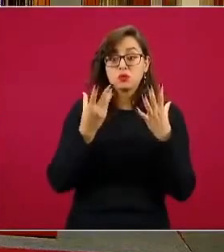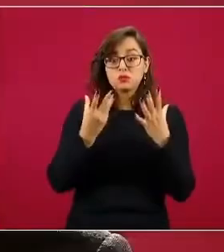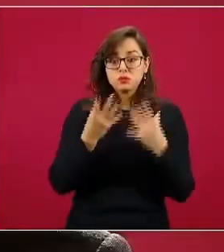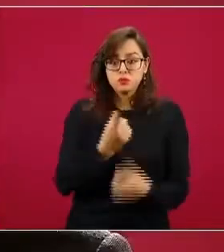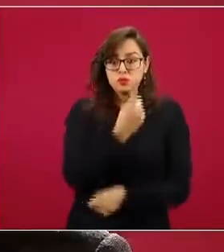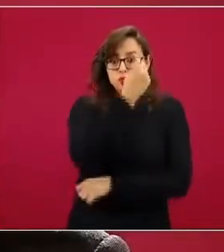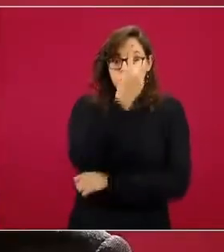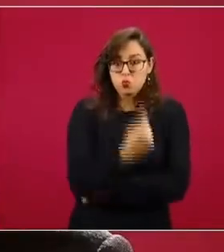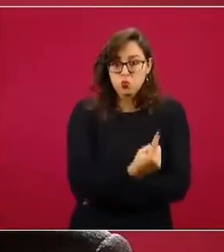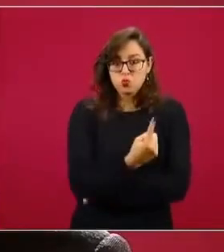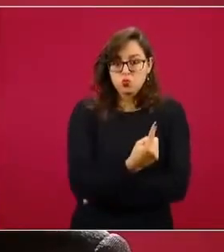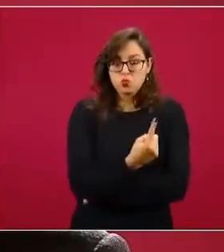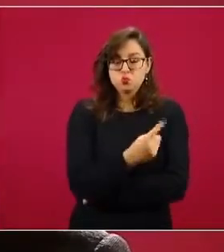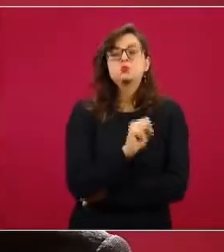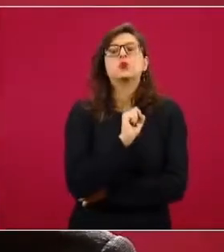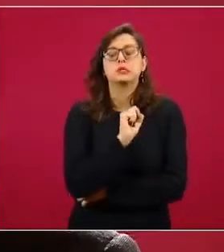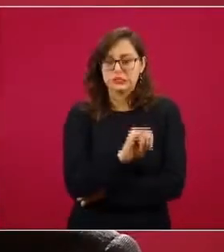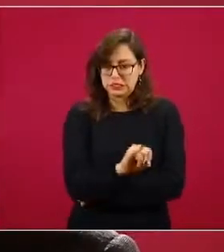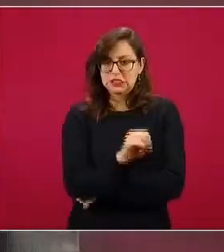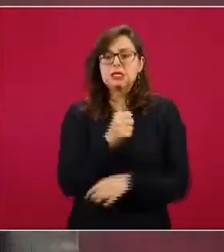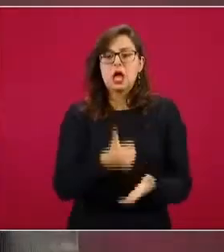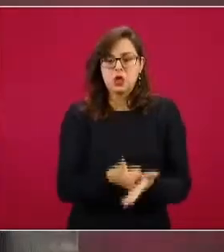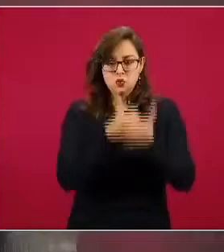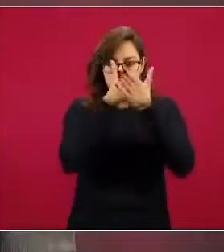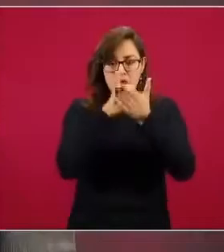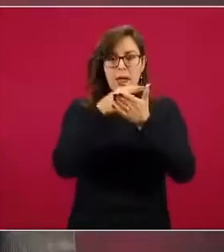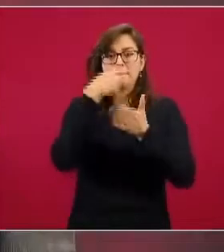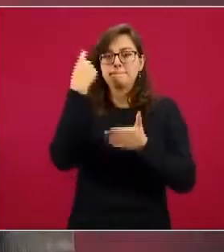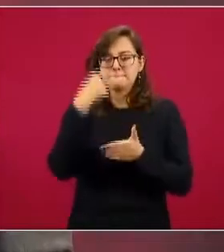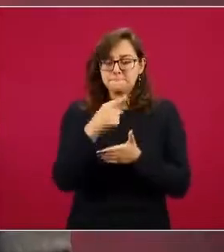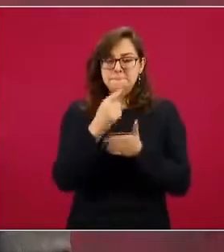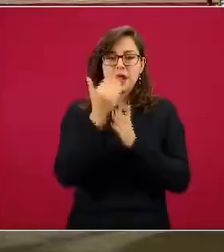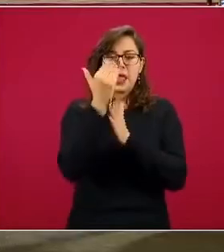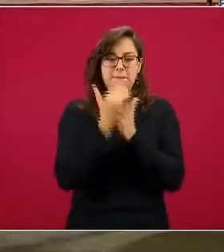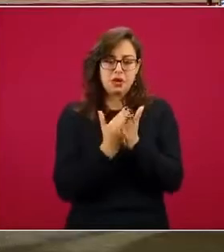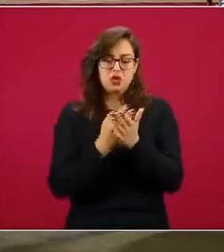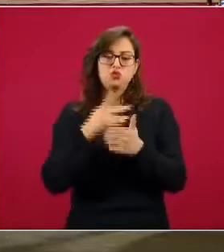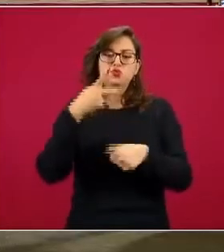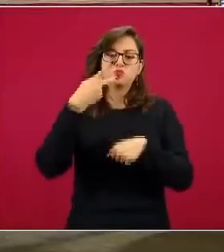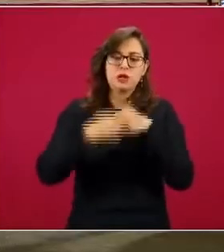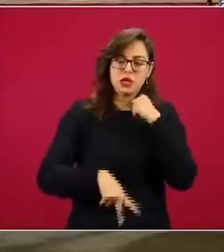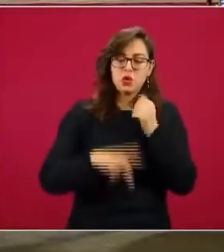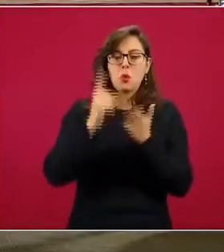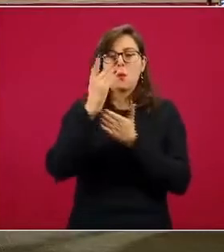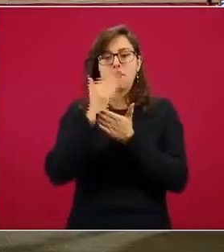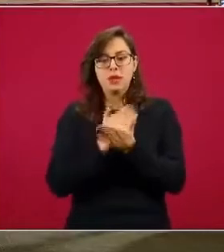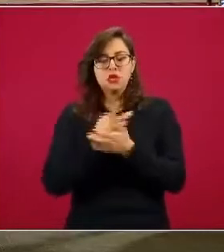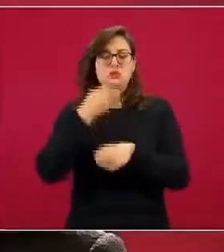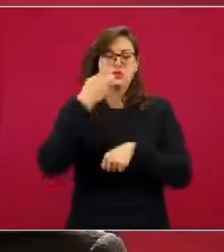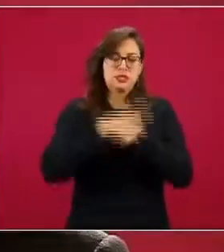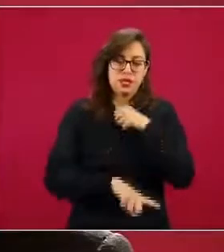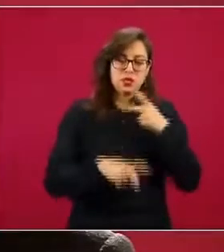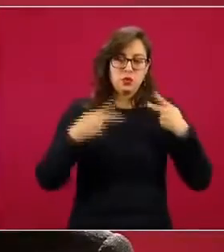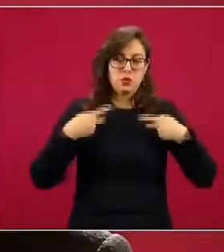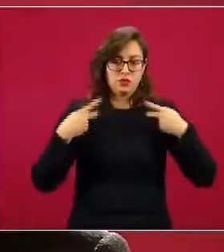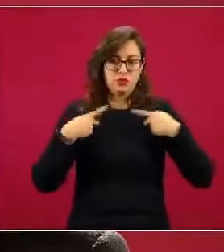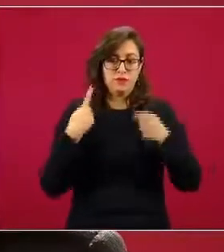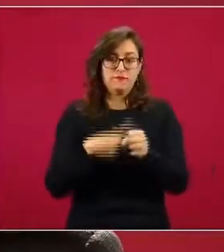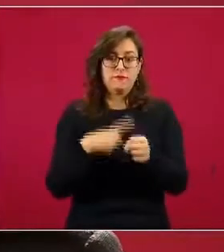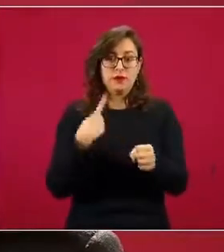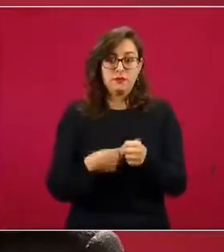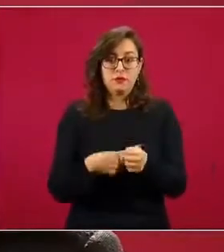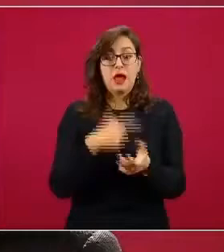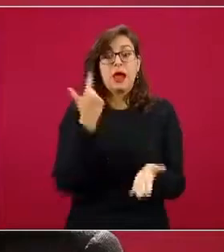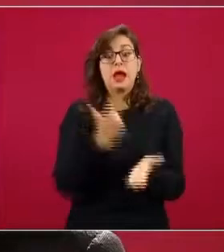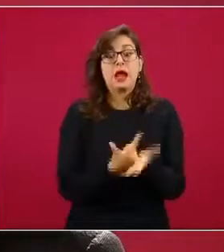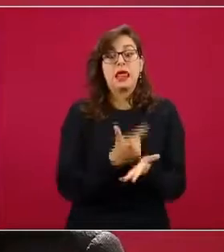sido probado como útil para reducir la mortalidad o el riesgo de mortalidad en personas con COVID grave, y